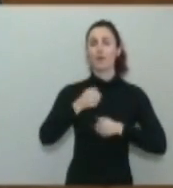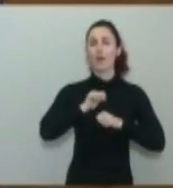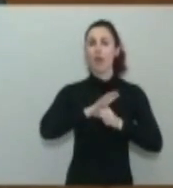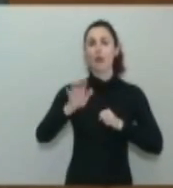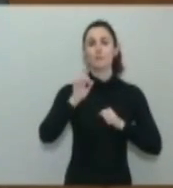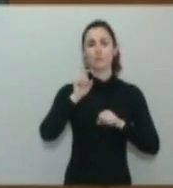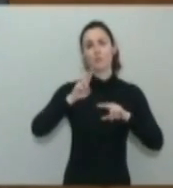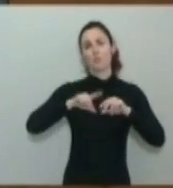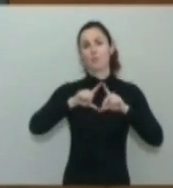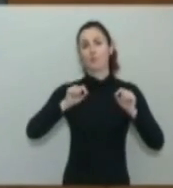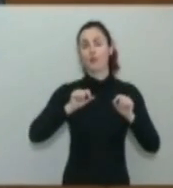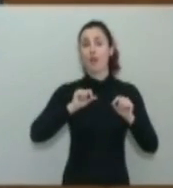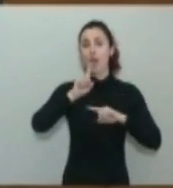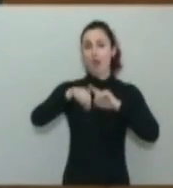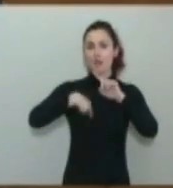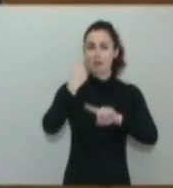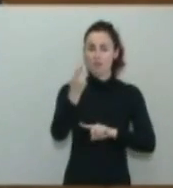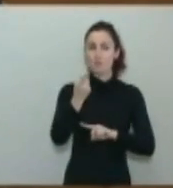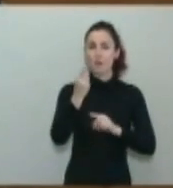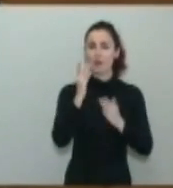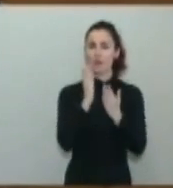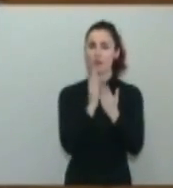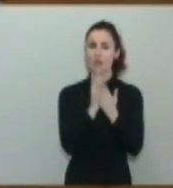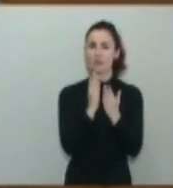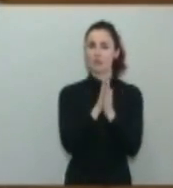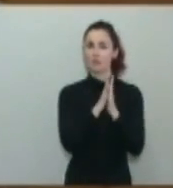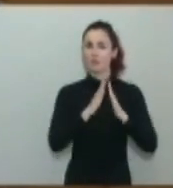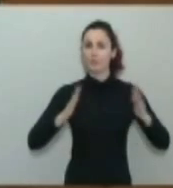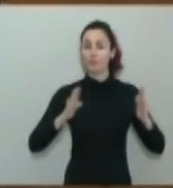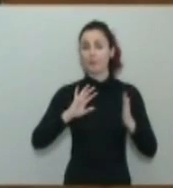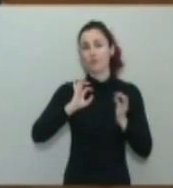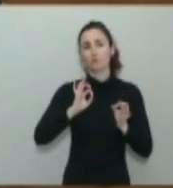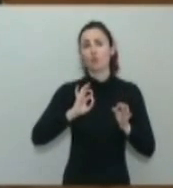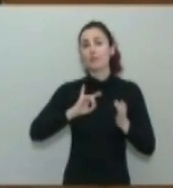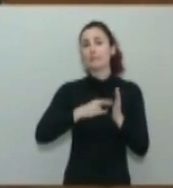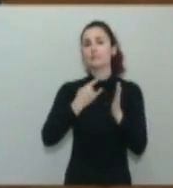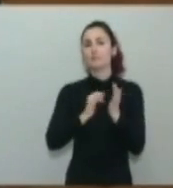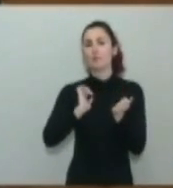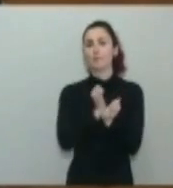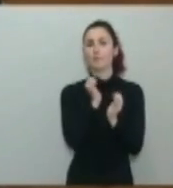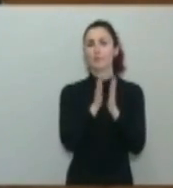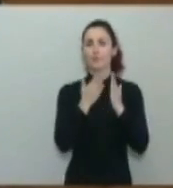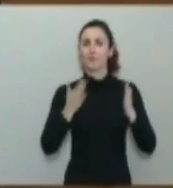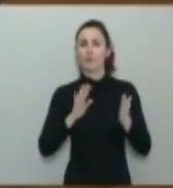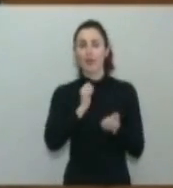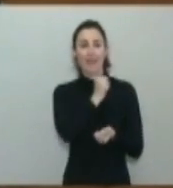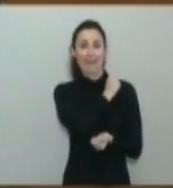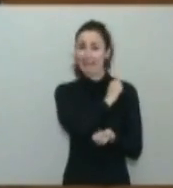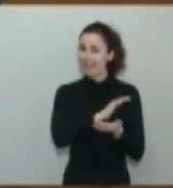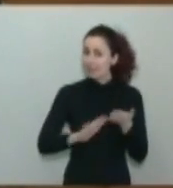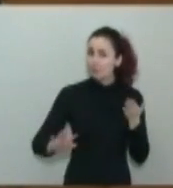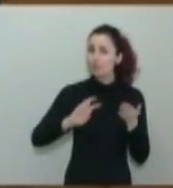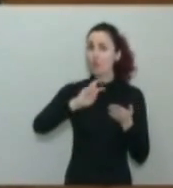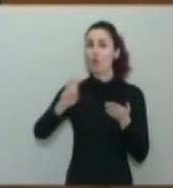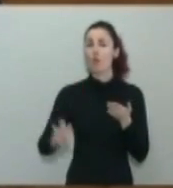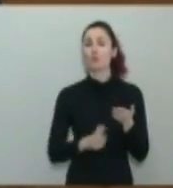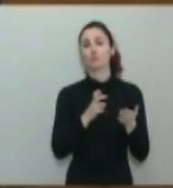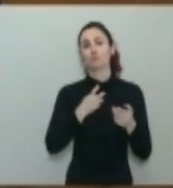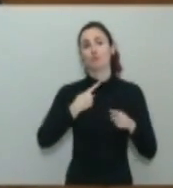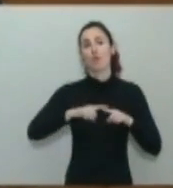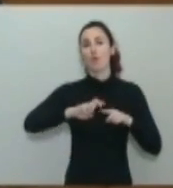de Asturias y a partir del próximo curso escolar de un sistema de préstamo gratuito de libros de texto y otros materiales didácticos en los